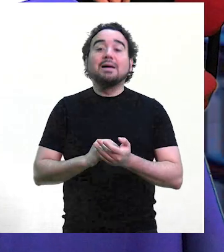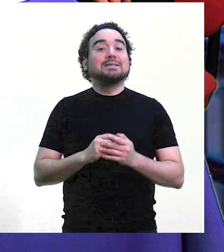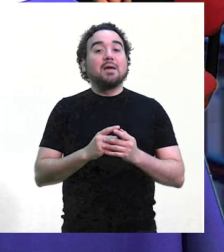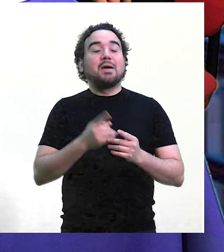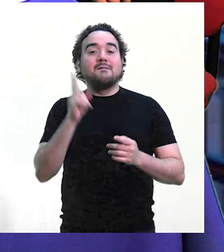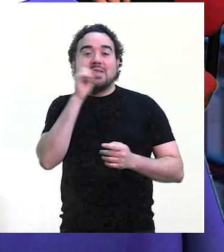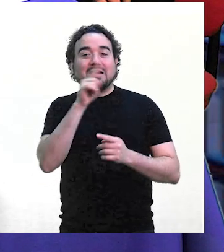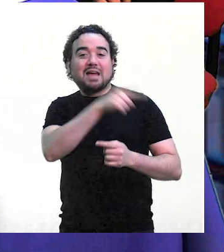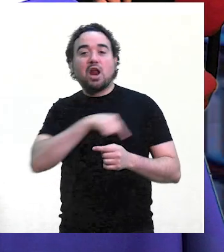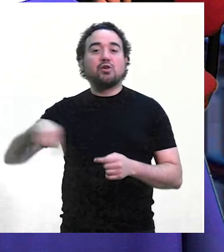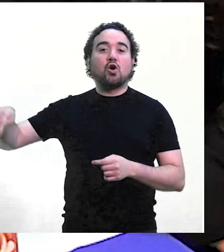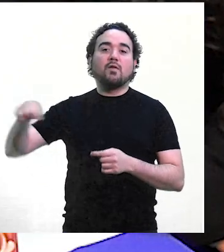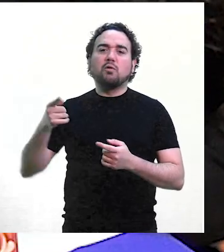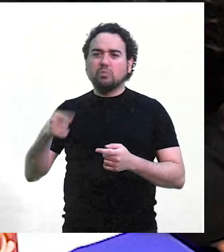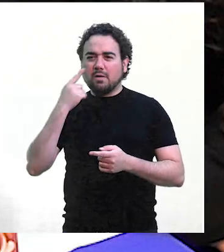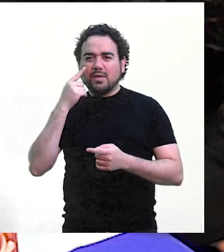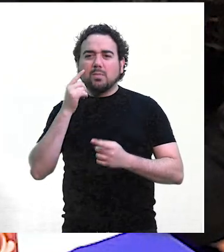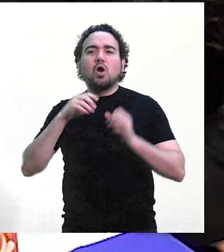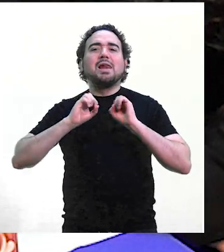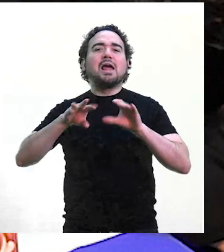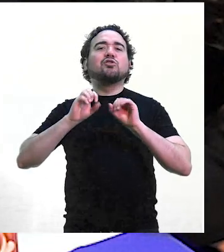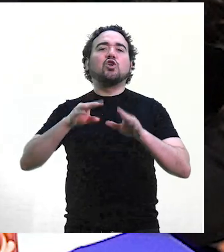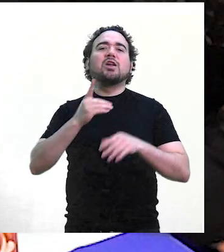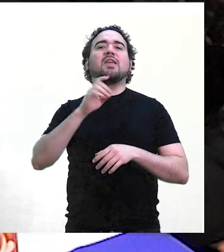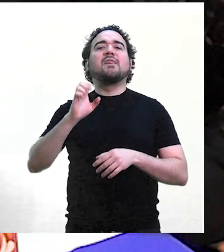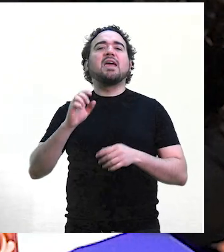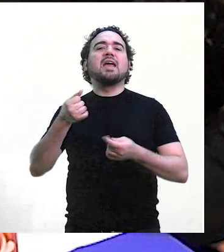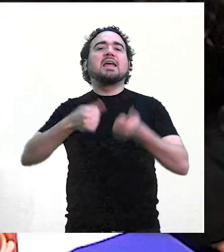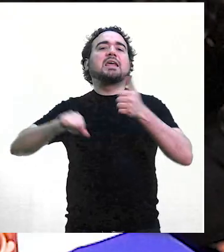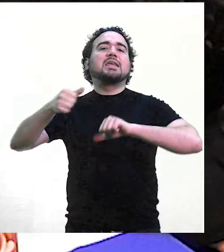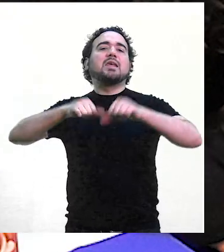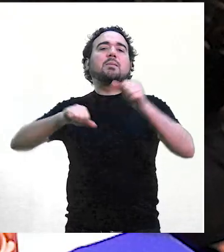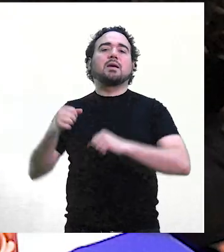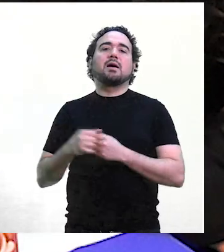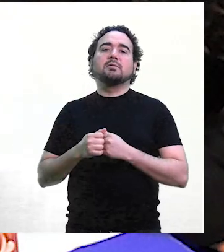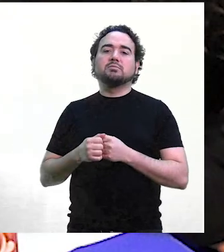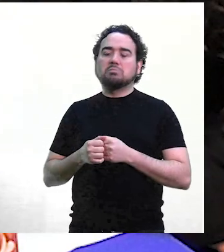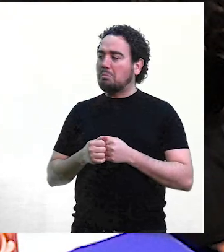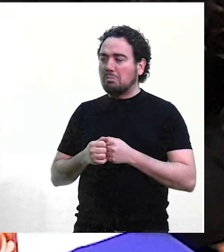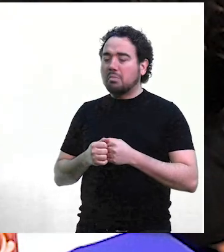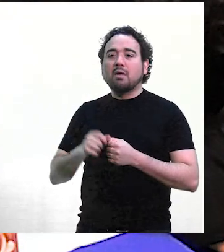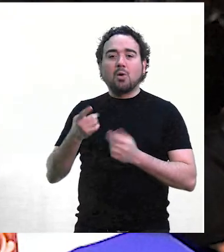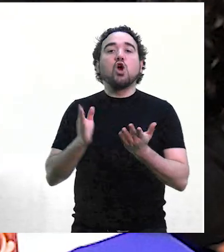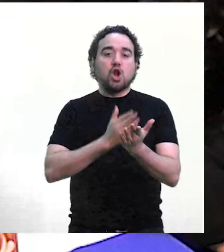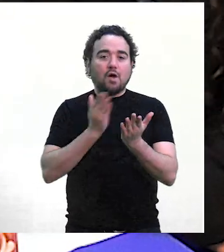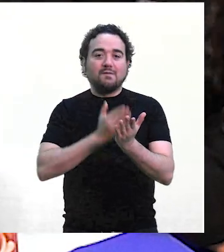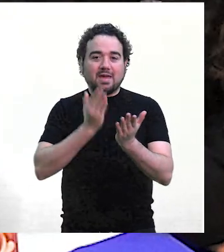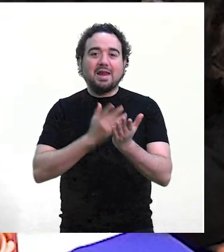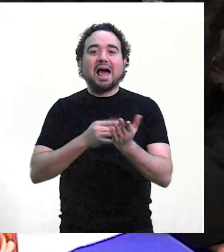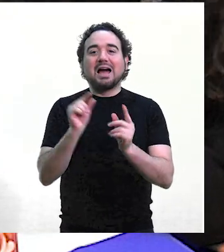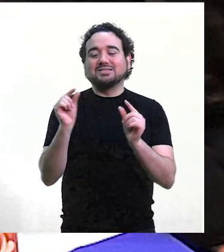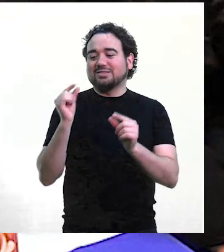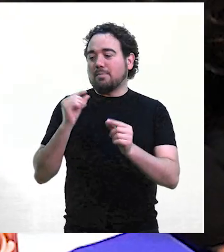más? Sí, para terminar en la ronda, no sé si han escuchado de Lecciones de Química, No. que es una novela que hace